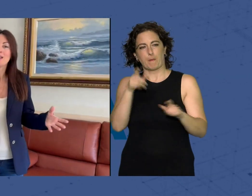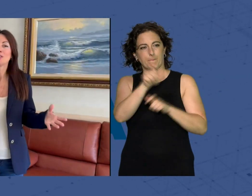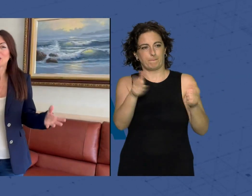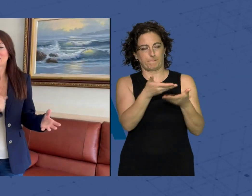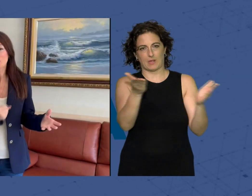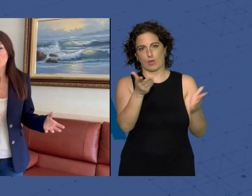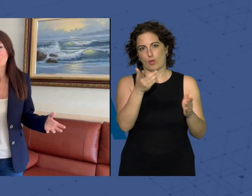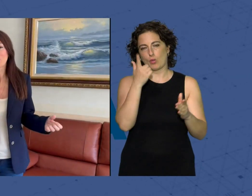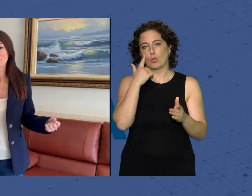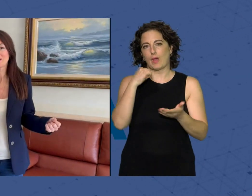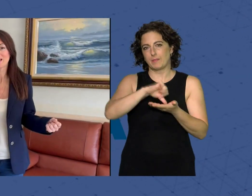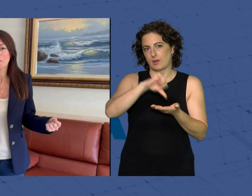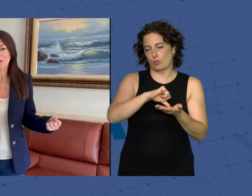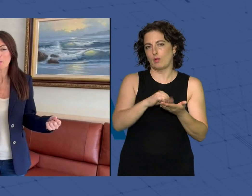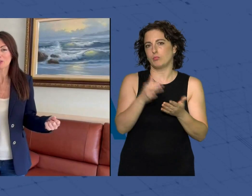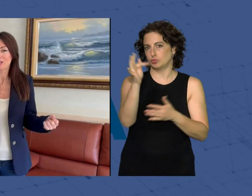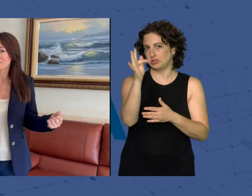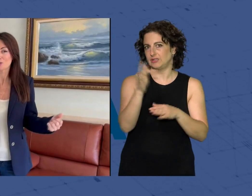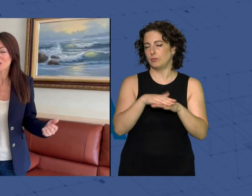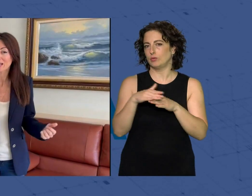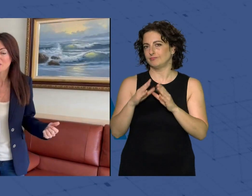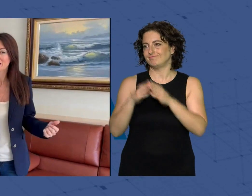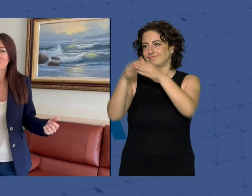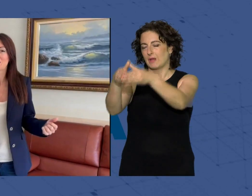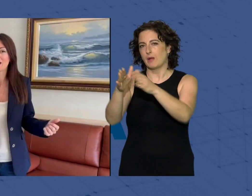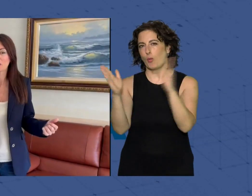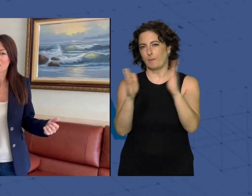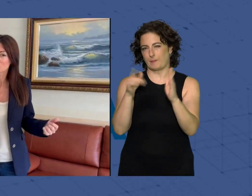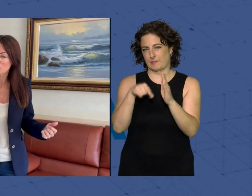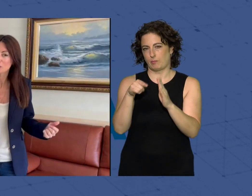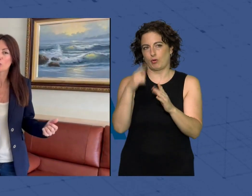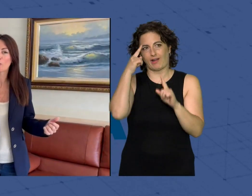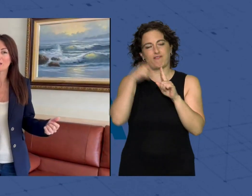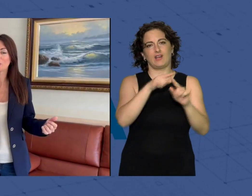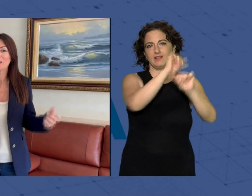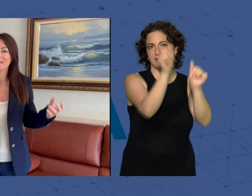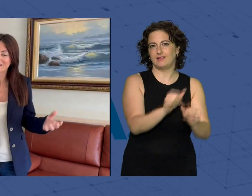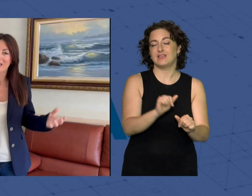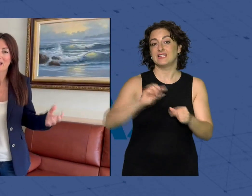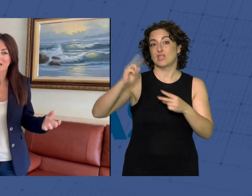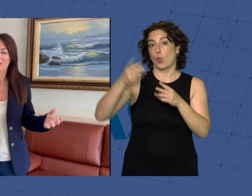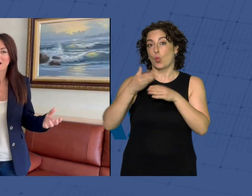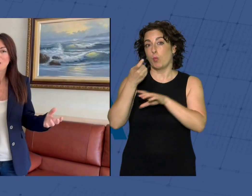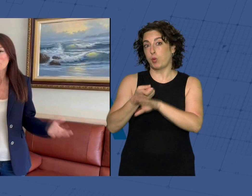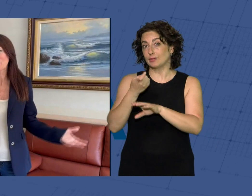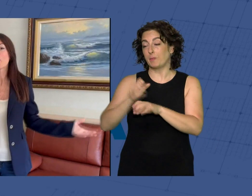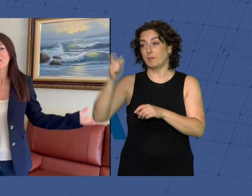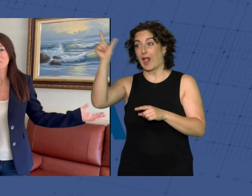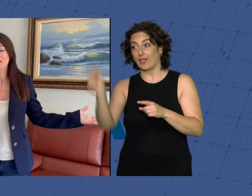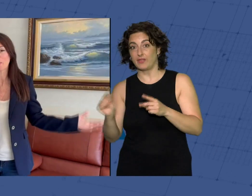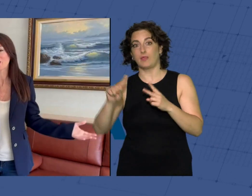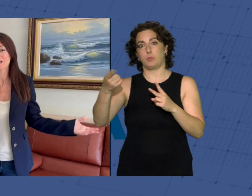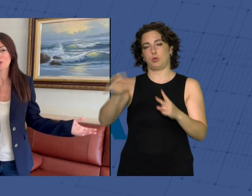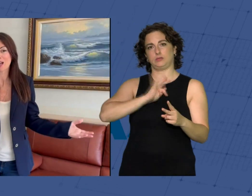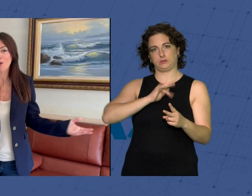Almería es muy favorable tener la operación Paso Distrecho y ser referente a nivel nacional somos el segundo puerto detrás de Algeciras porque nos